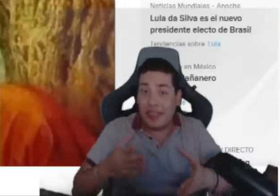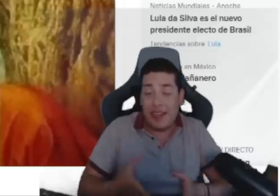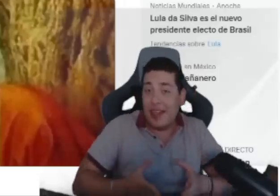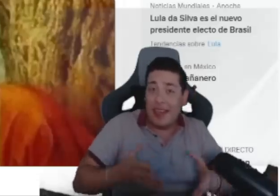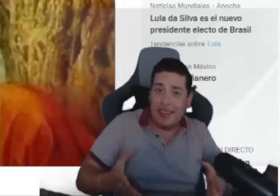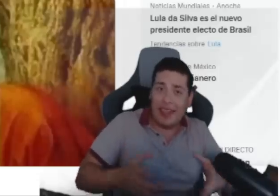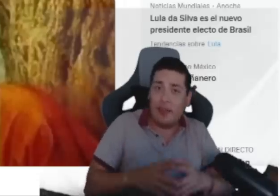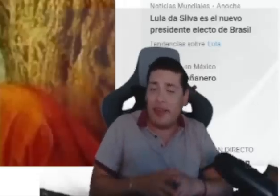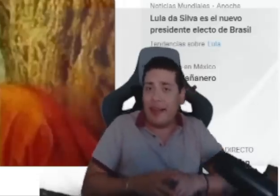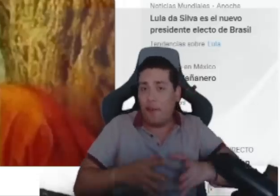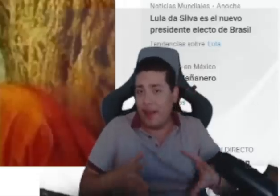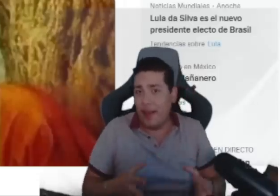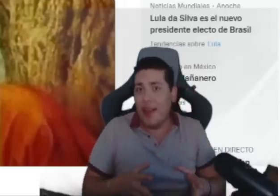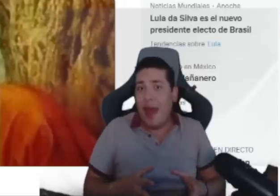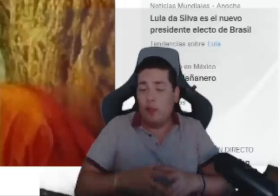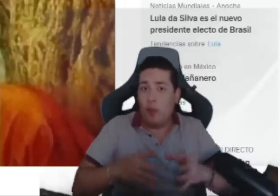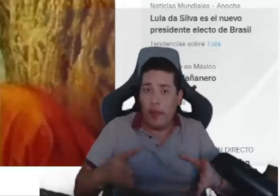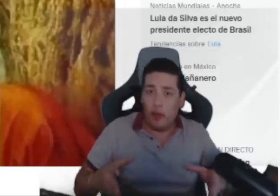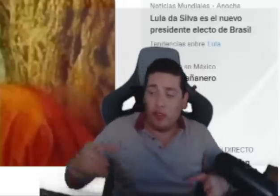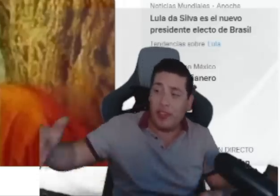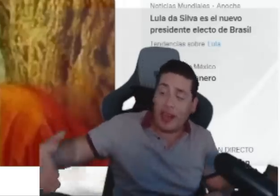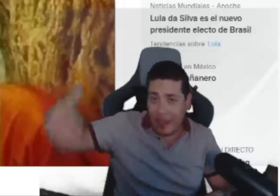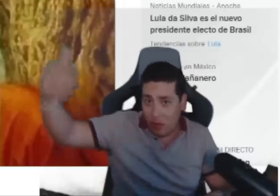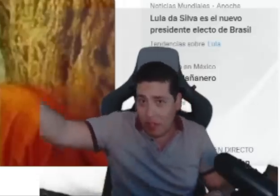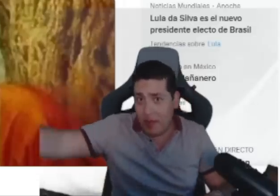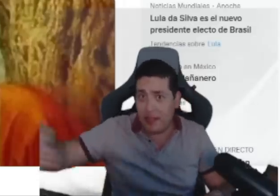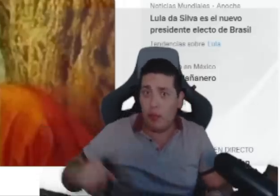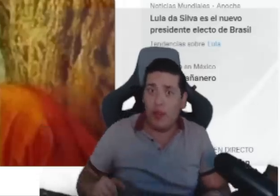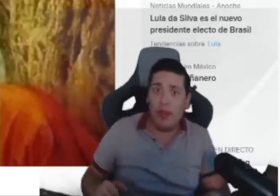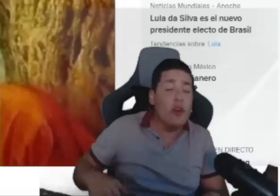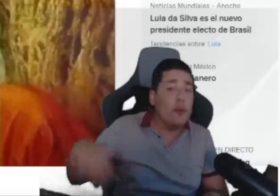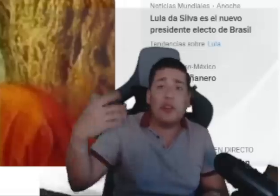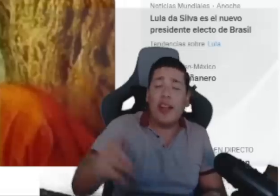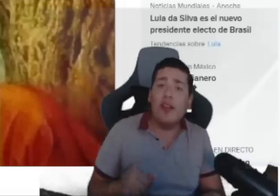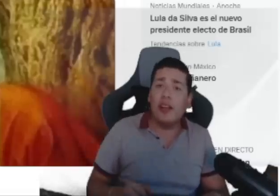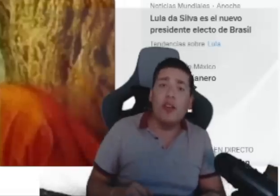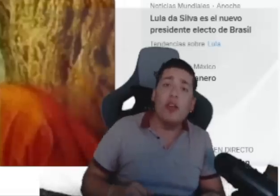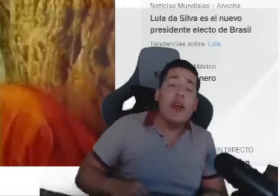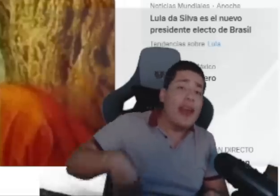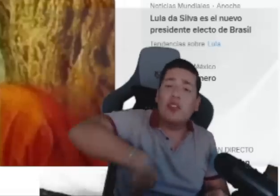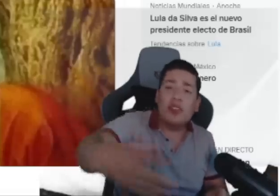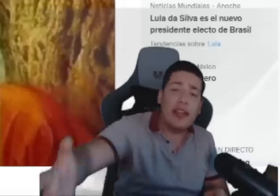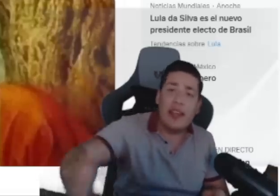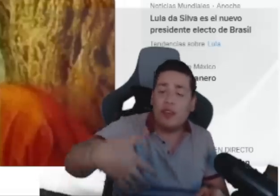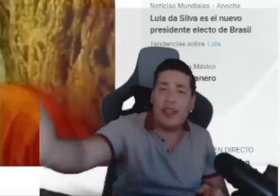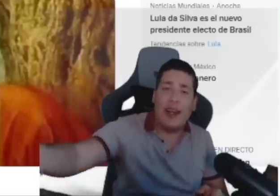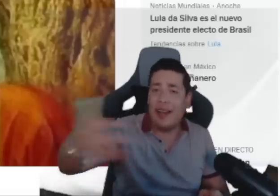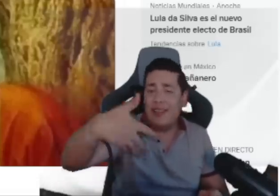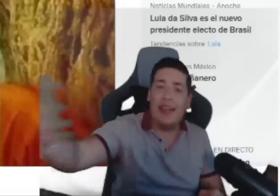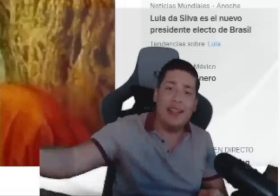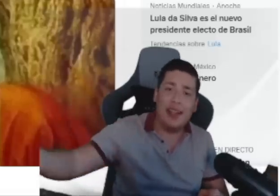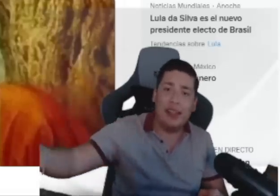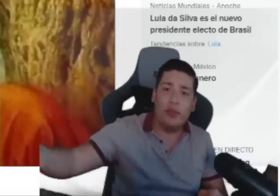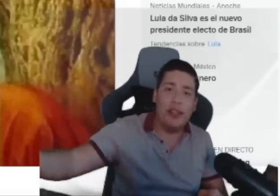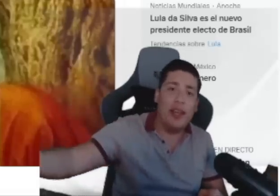oposición mezquina y la Iglesia Católica defienden a los poderosos y dejan a los débiles a un lado? Pues claro que no. Estos canijos jerarcas de